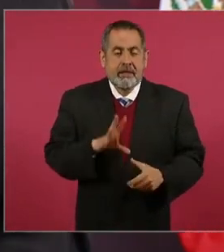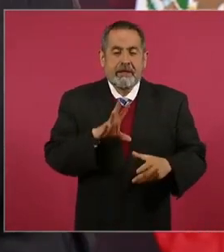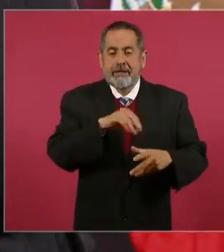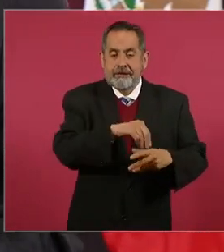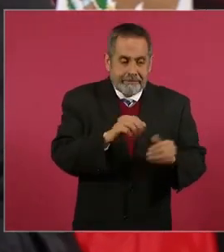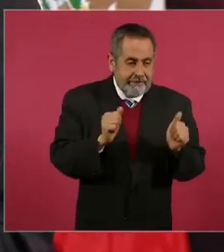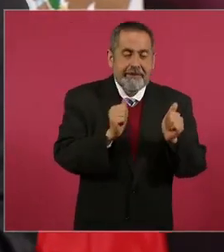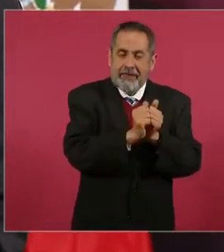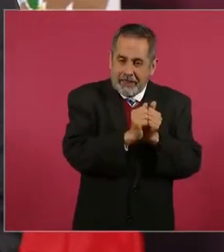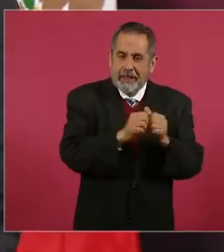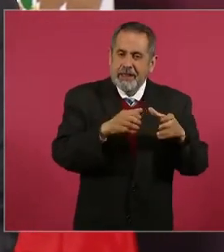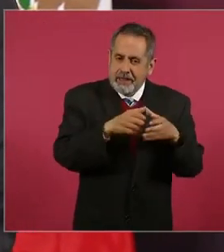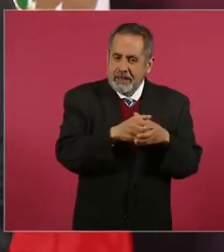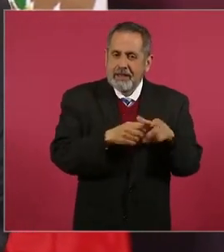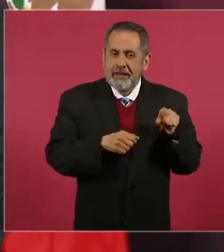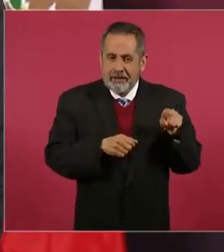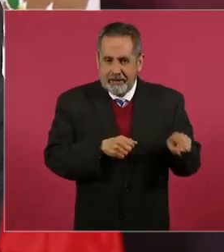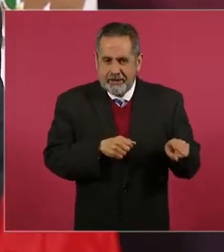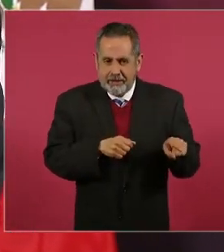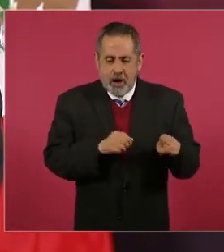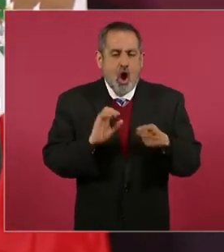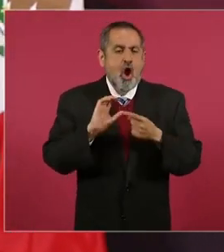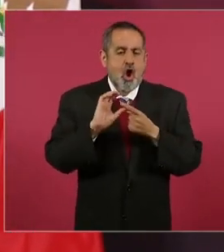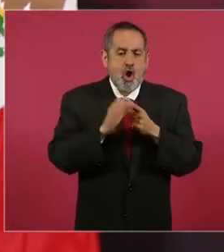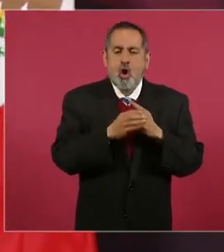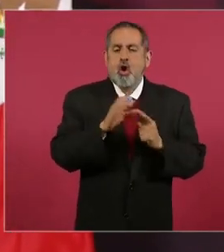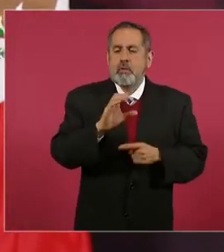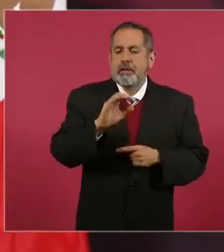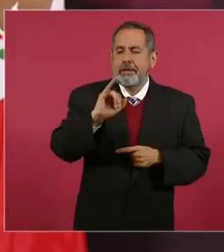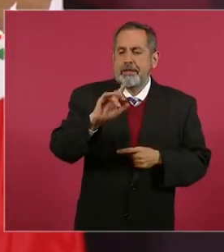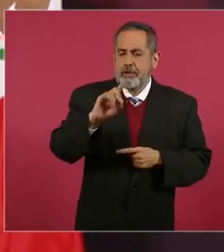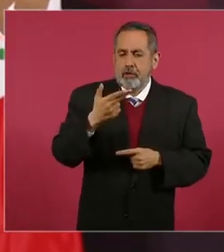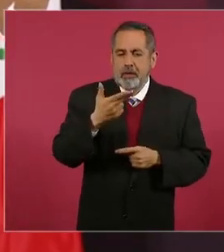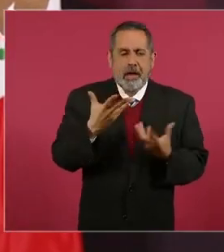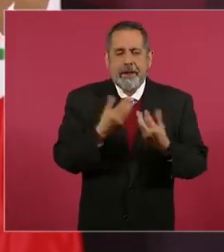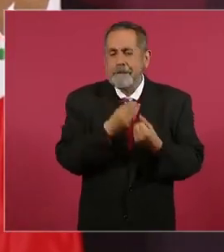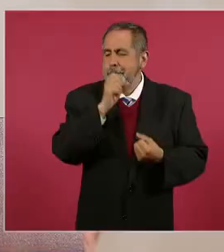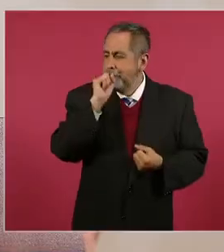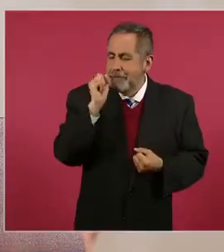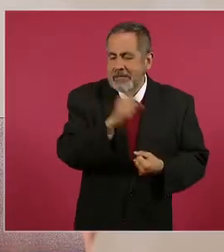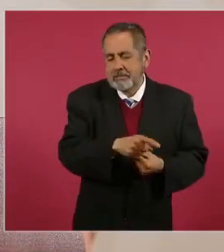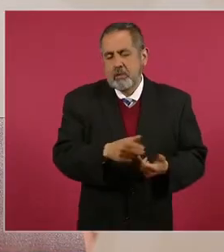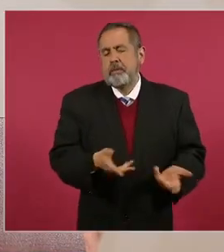estuvieron en la Comisión Interamericana de Derechos Humanos